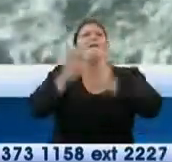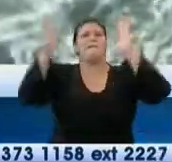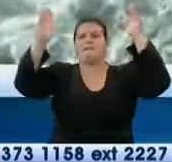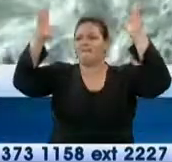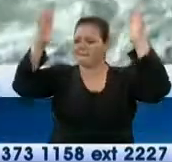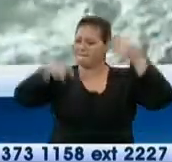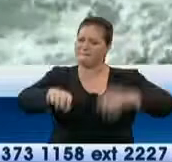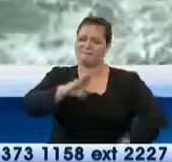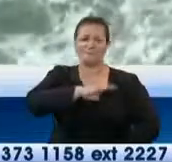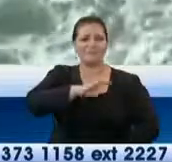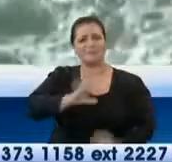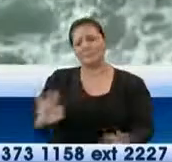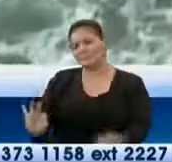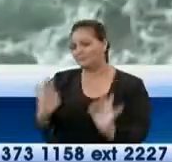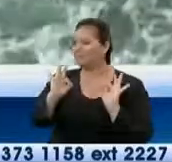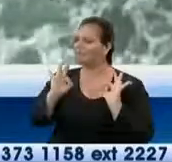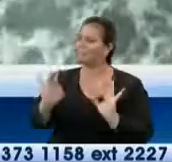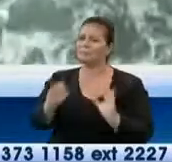acción.